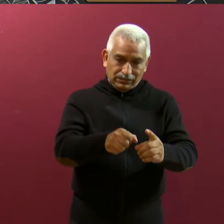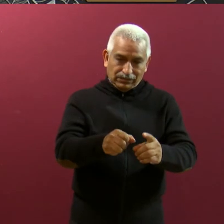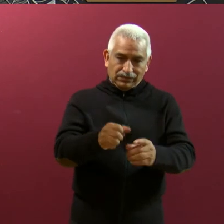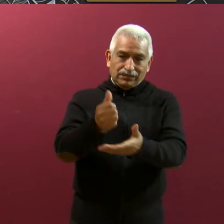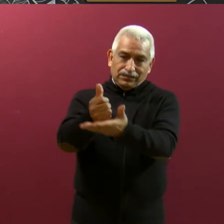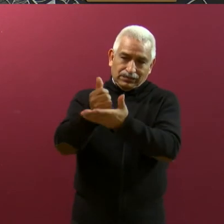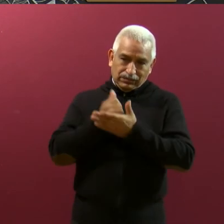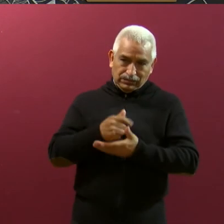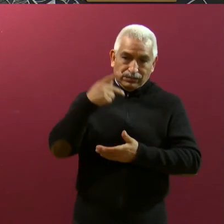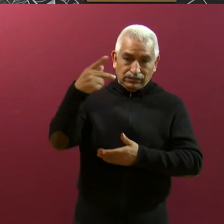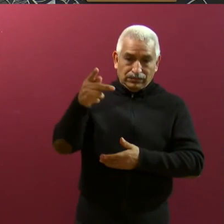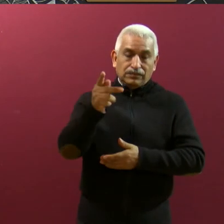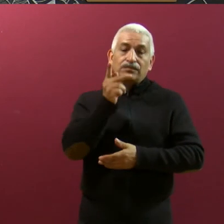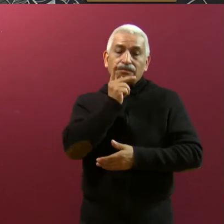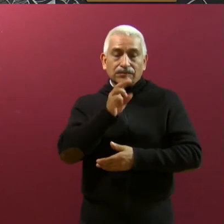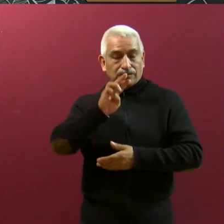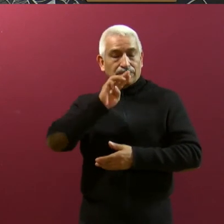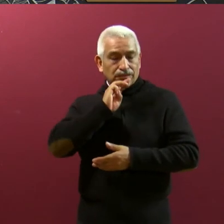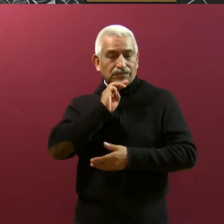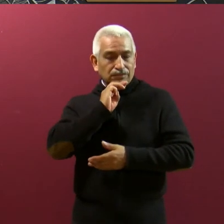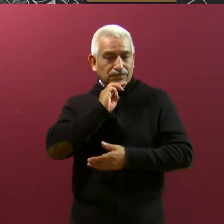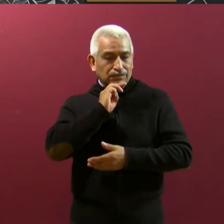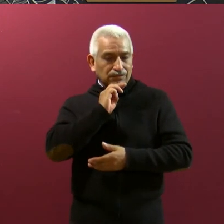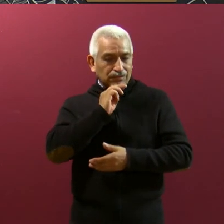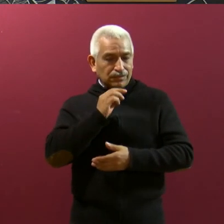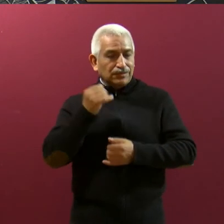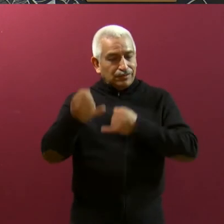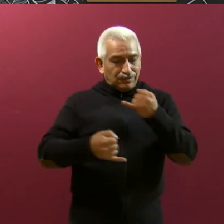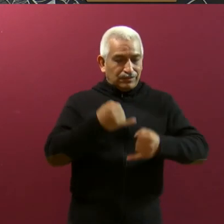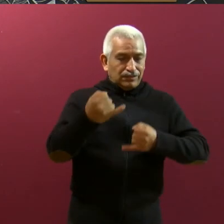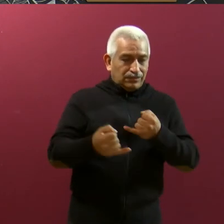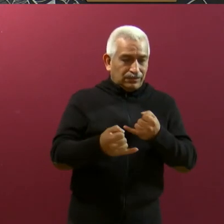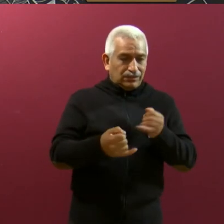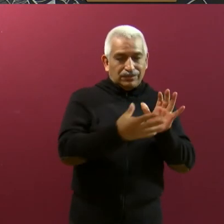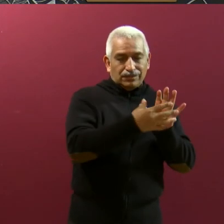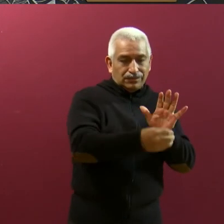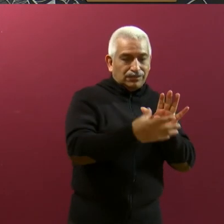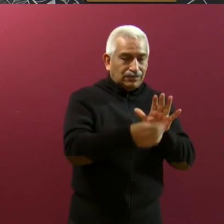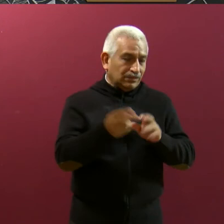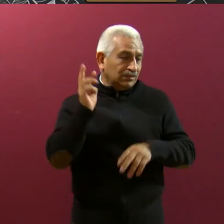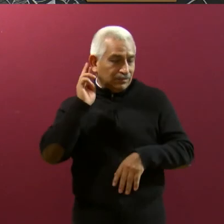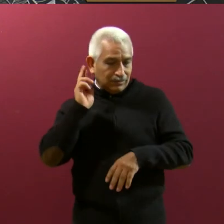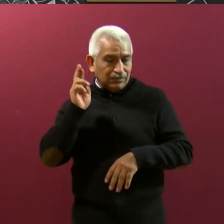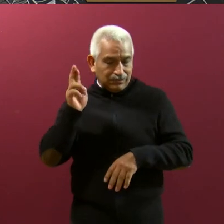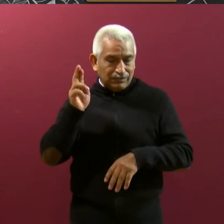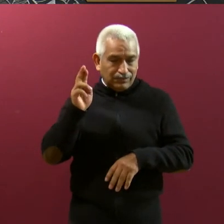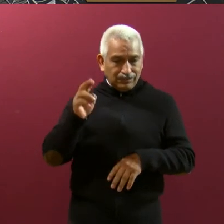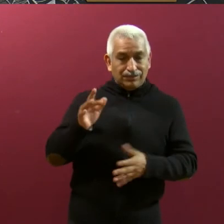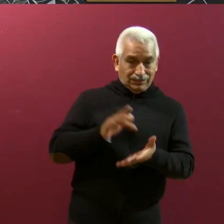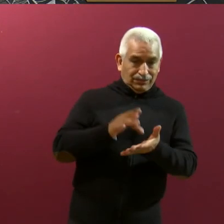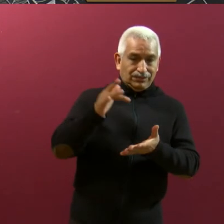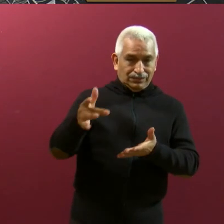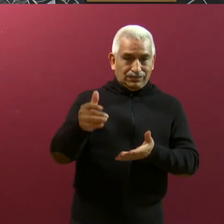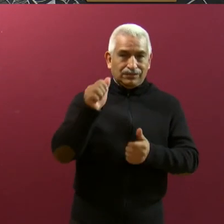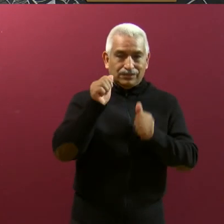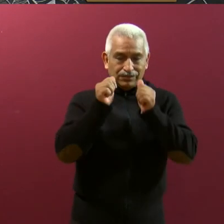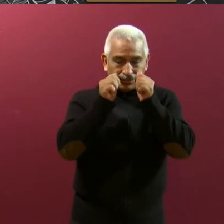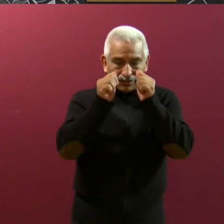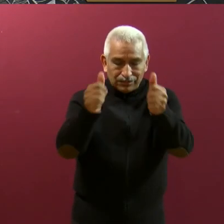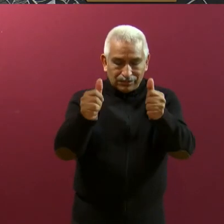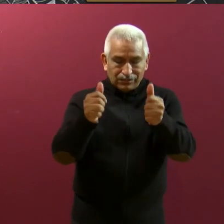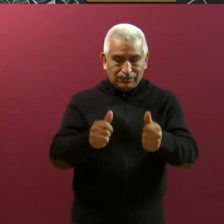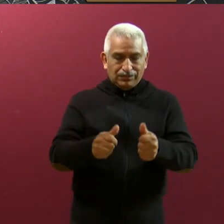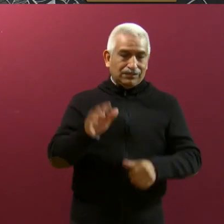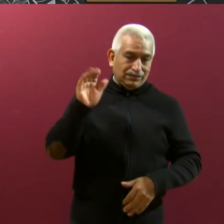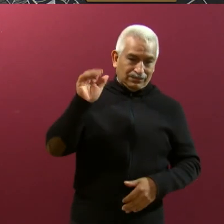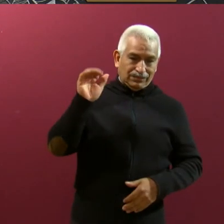papá juguemos a imitar estos sonidos. Agradezco su participación. Me despido. Soy